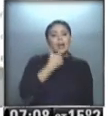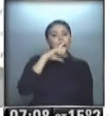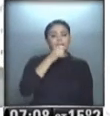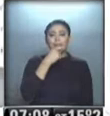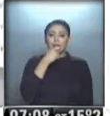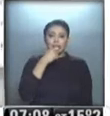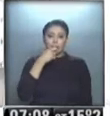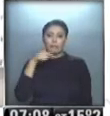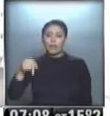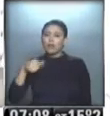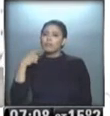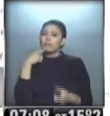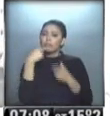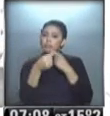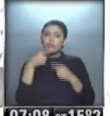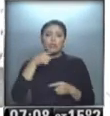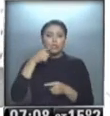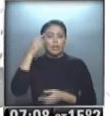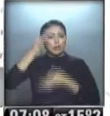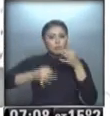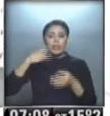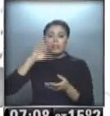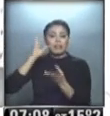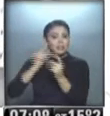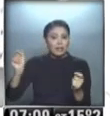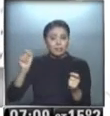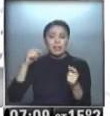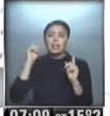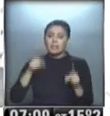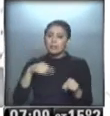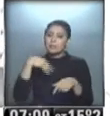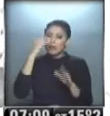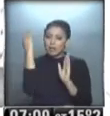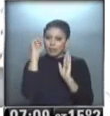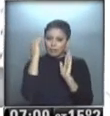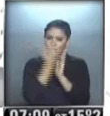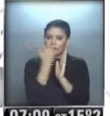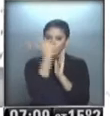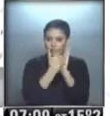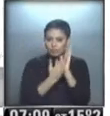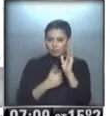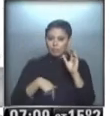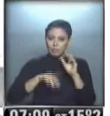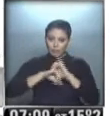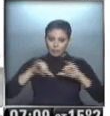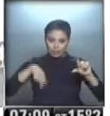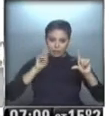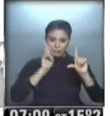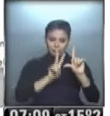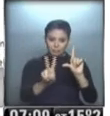renuncia a los pleitos judiciales y el acatamiento de la grilla de canales. Más detalles en esta nota.